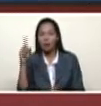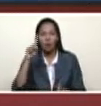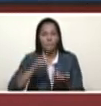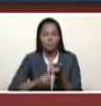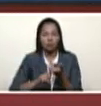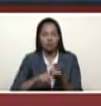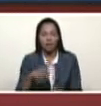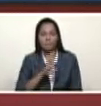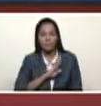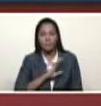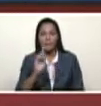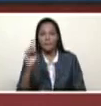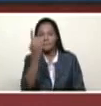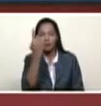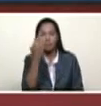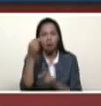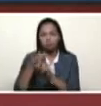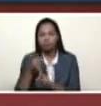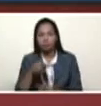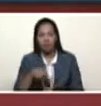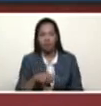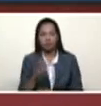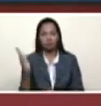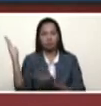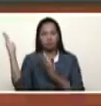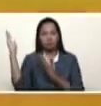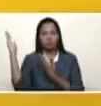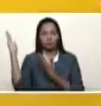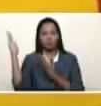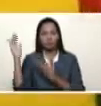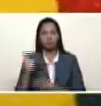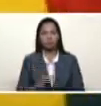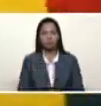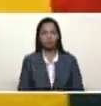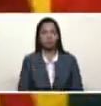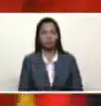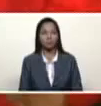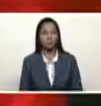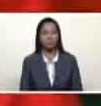mi esposa y primera combatiente. 1 de mayo, adelante.